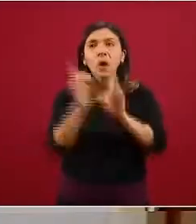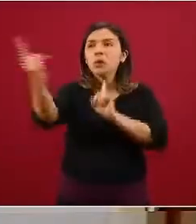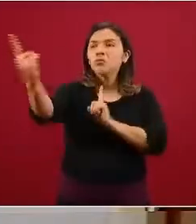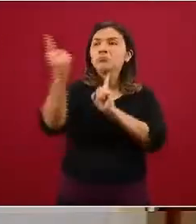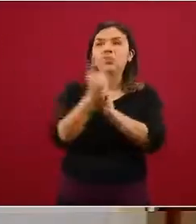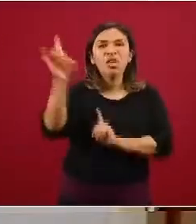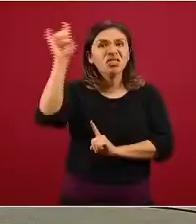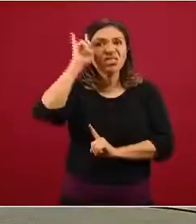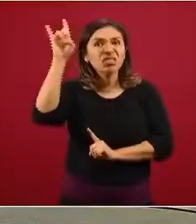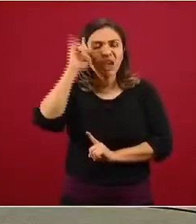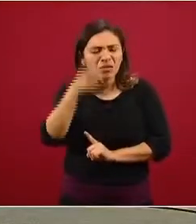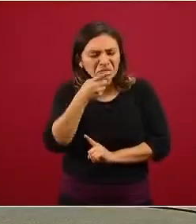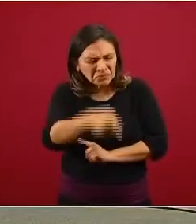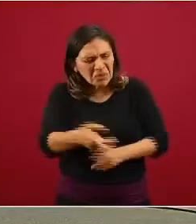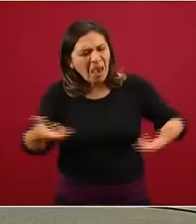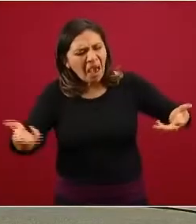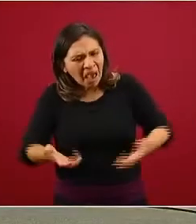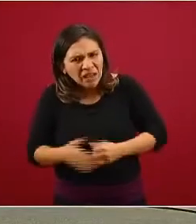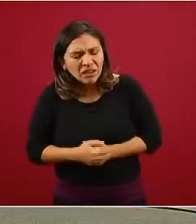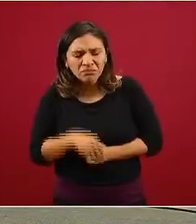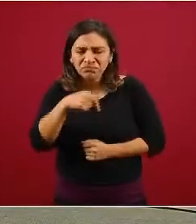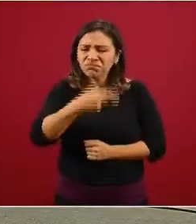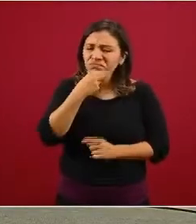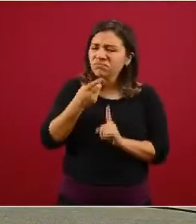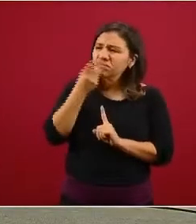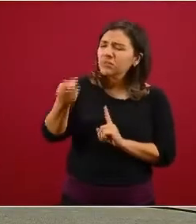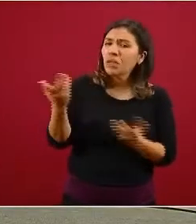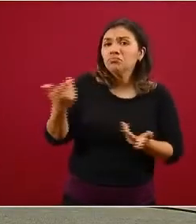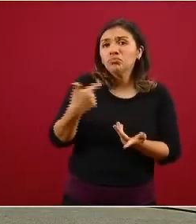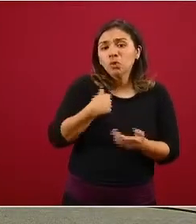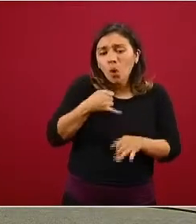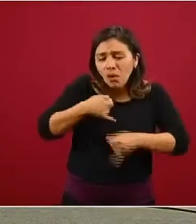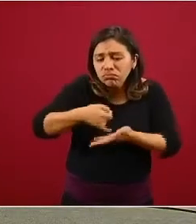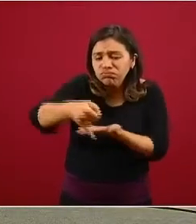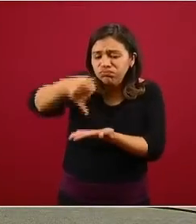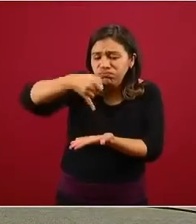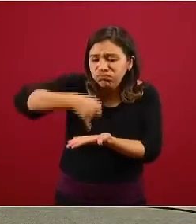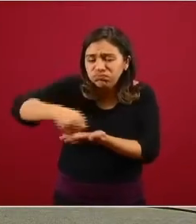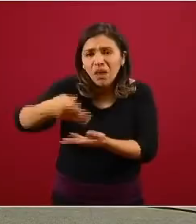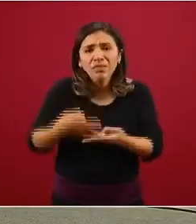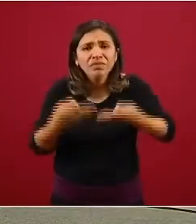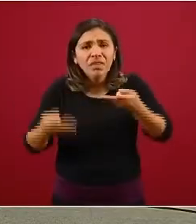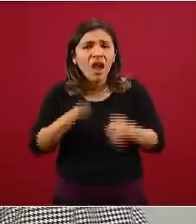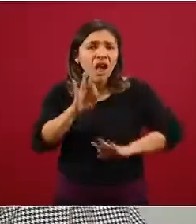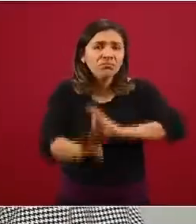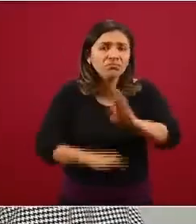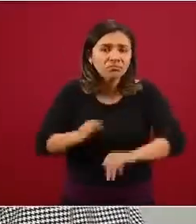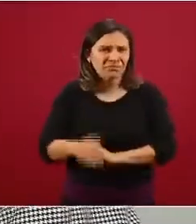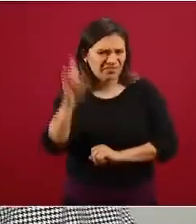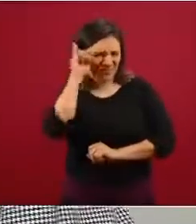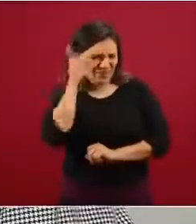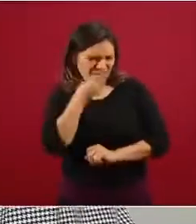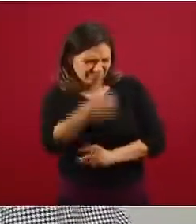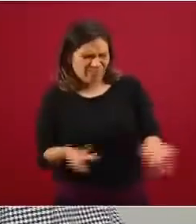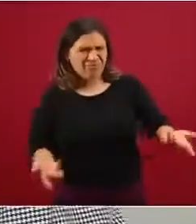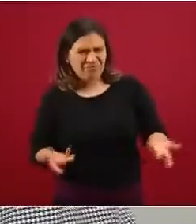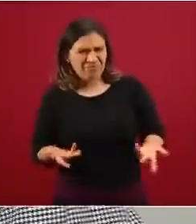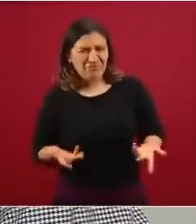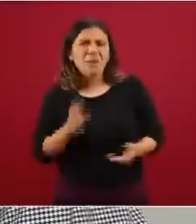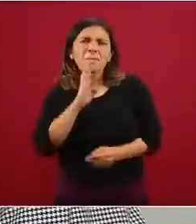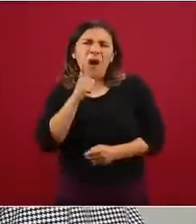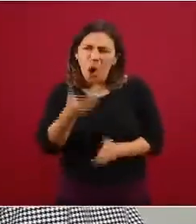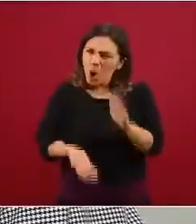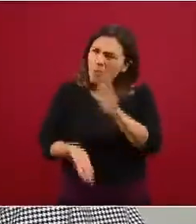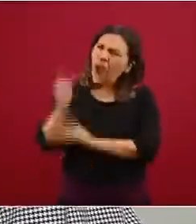diablo y le dice, ¿qué estás haciendo? Y el campesino le comenta, pues estoy cultivando, estoy arando. Y el diablo le dice, pues ¿por qué no nos vamos